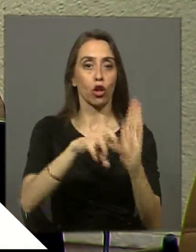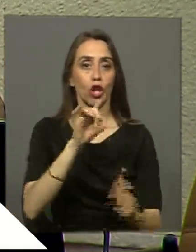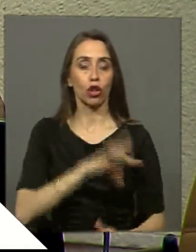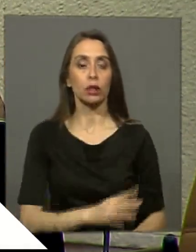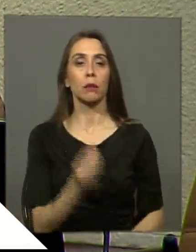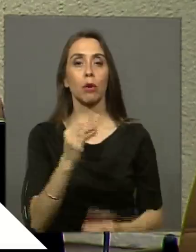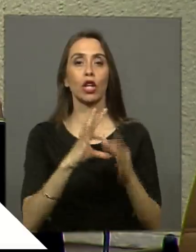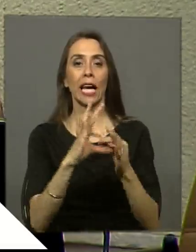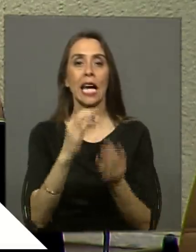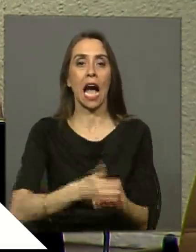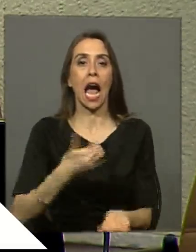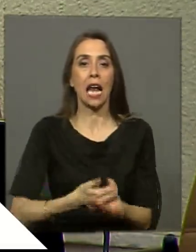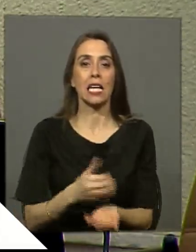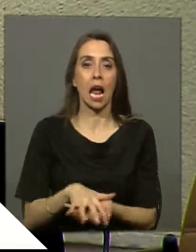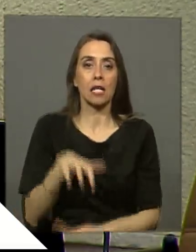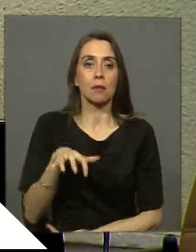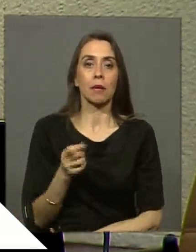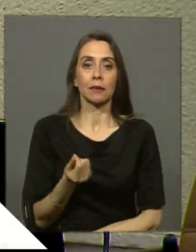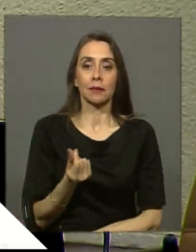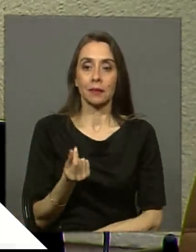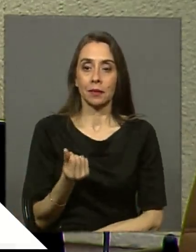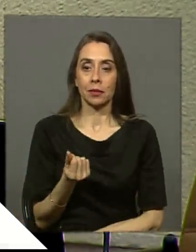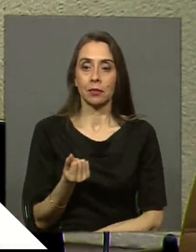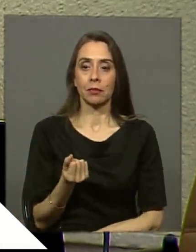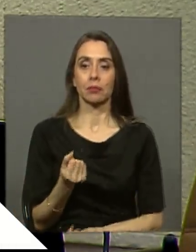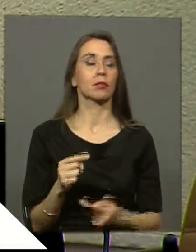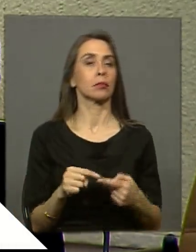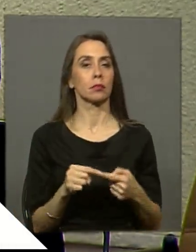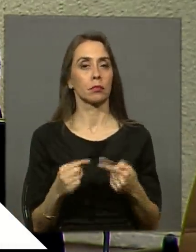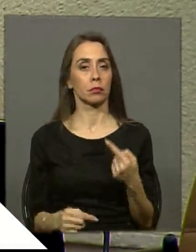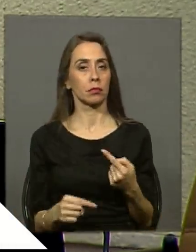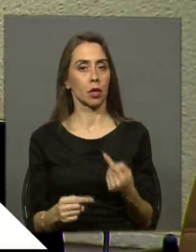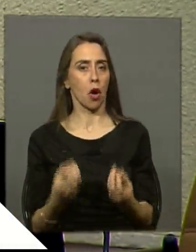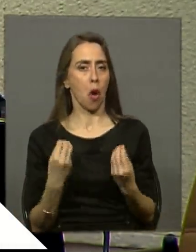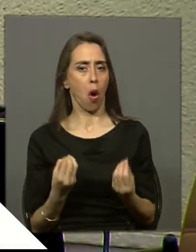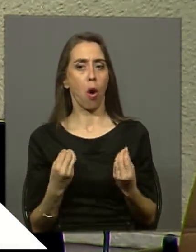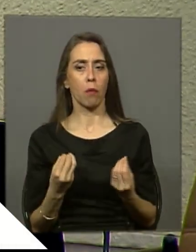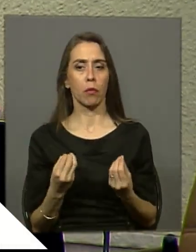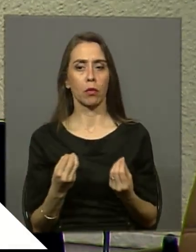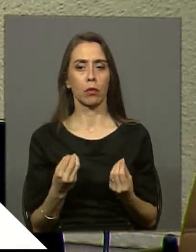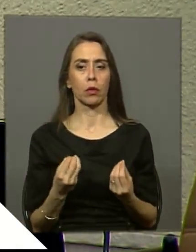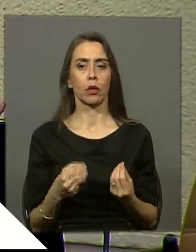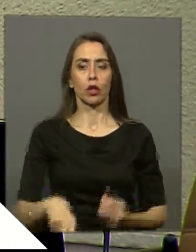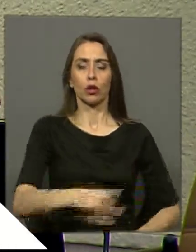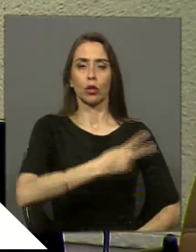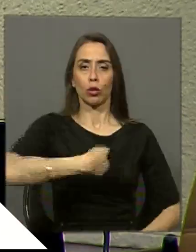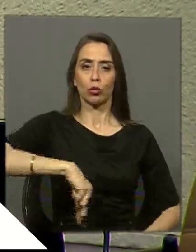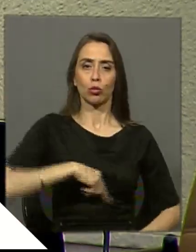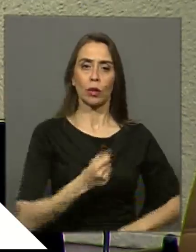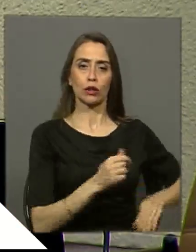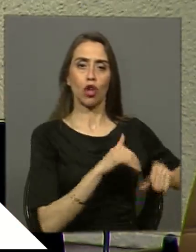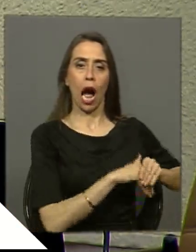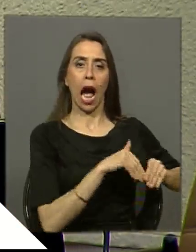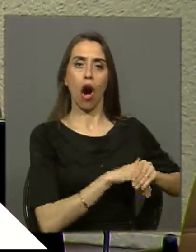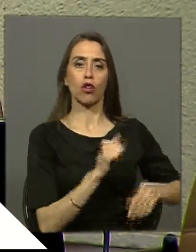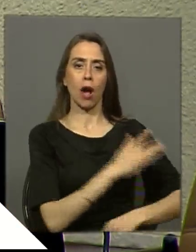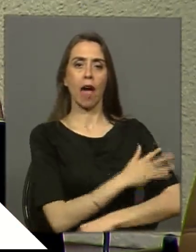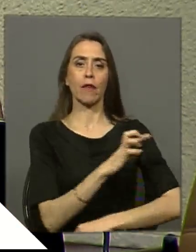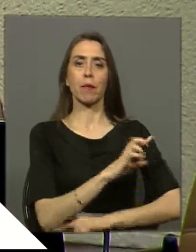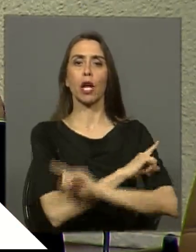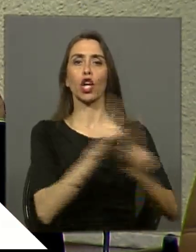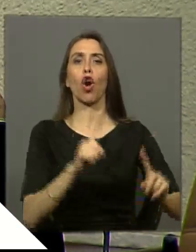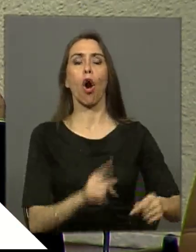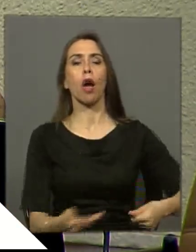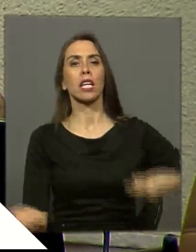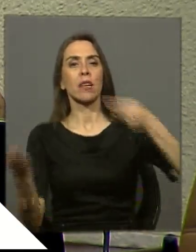y por lo tanto no tiene sentido que nuestros ahorros no puedan ser invertidos en eso yo los invito